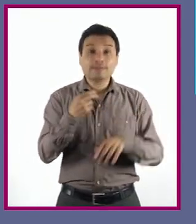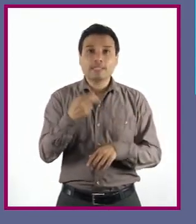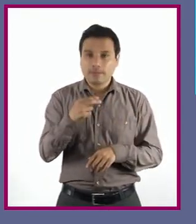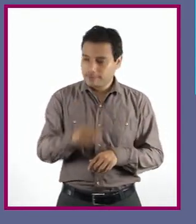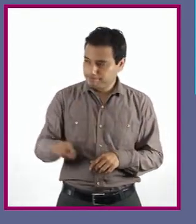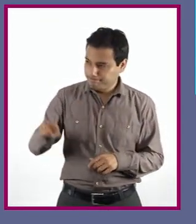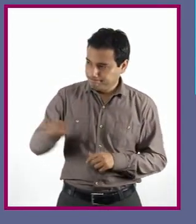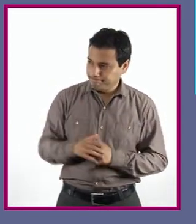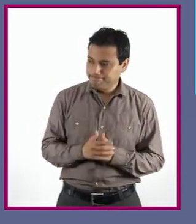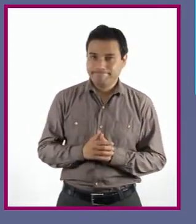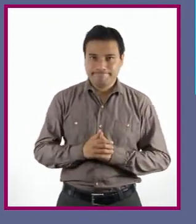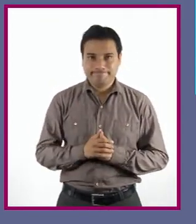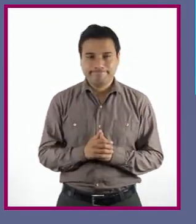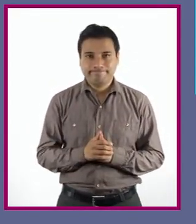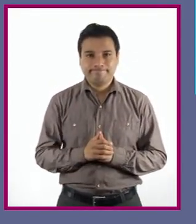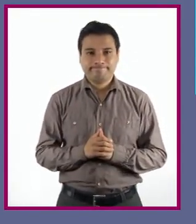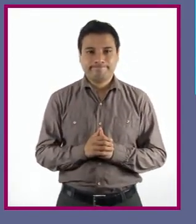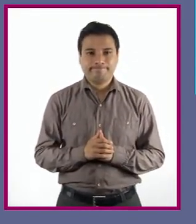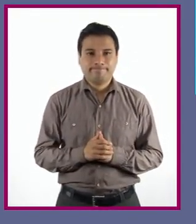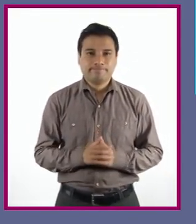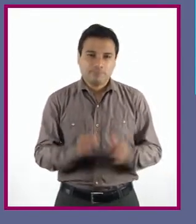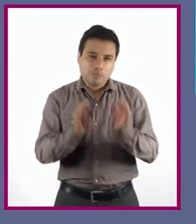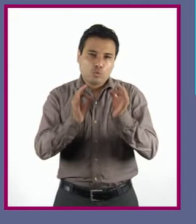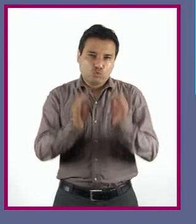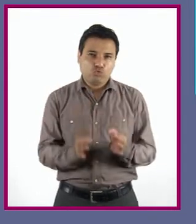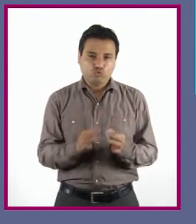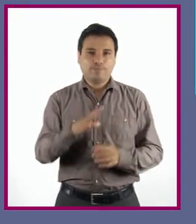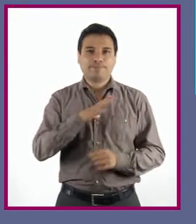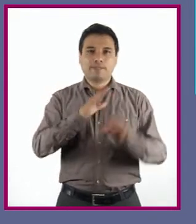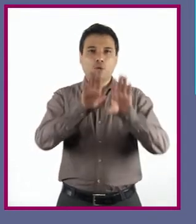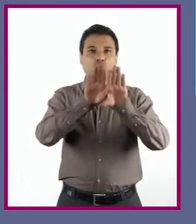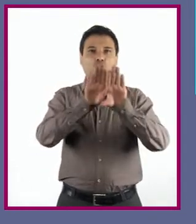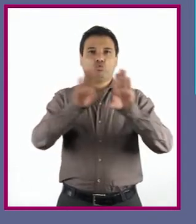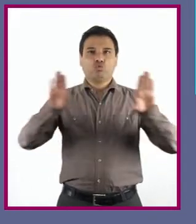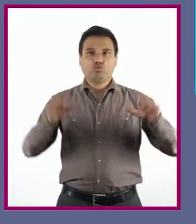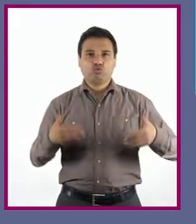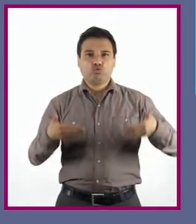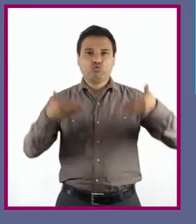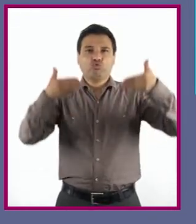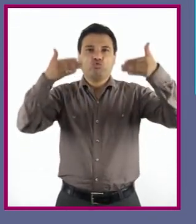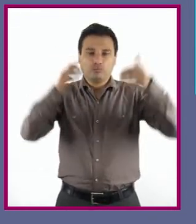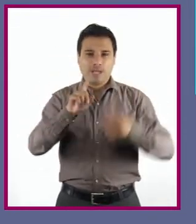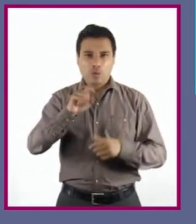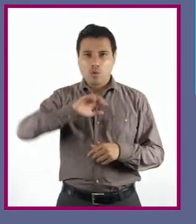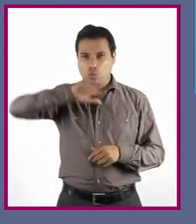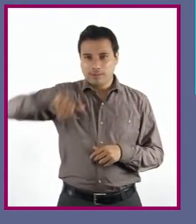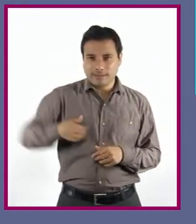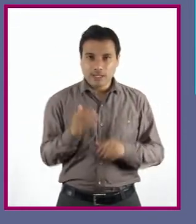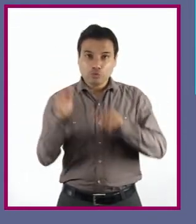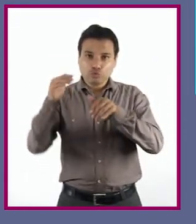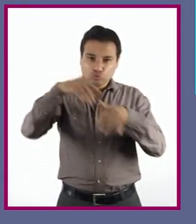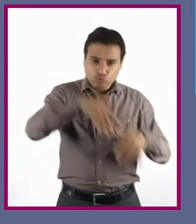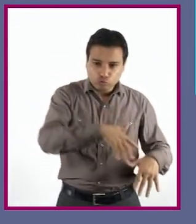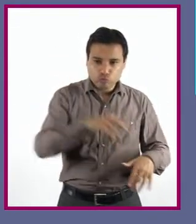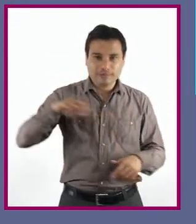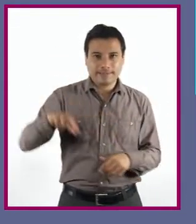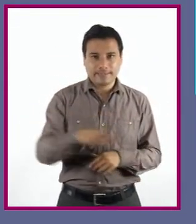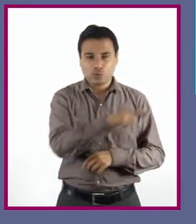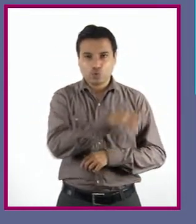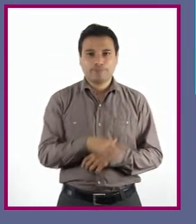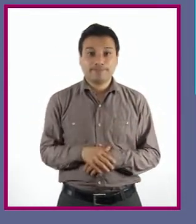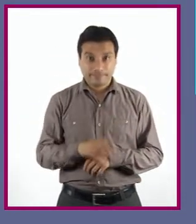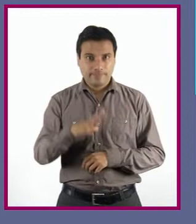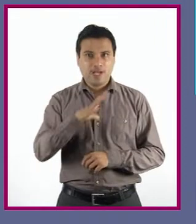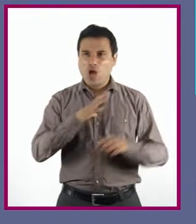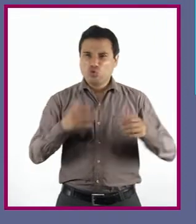centrales hidroeléctricas, instaladas en presas artificiales, ríos y cascadas. Aquí se construyen grandes y